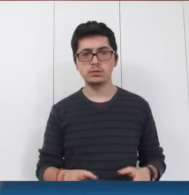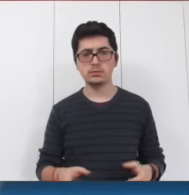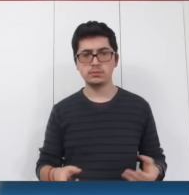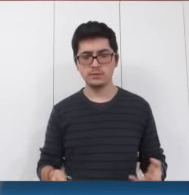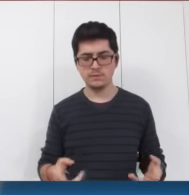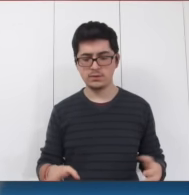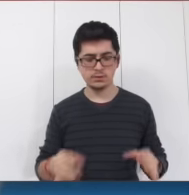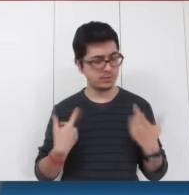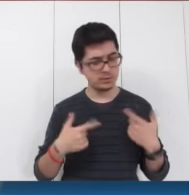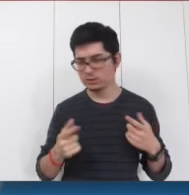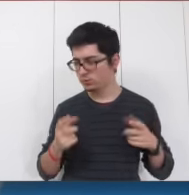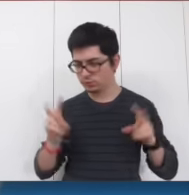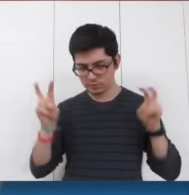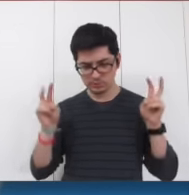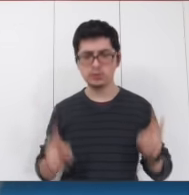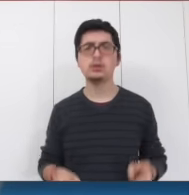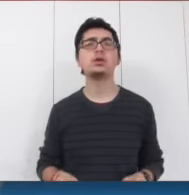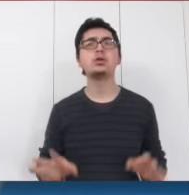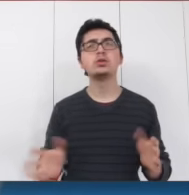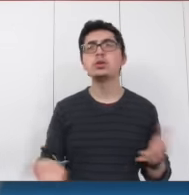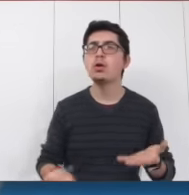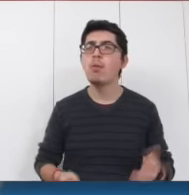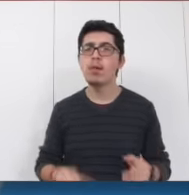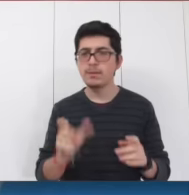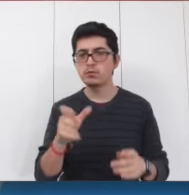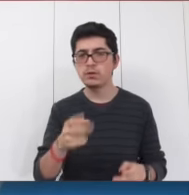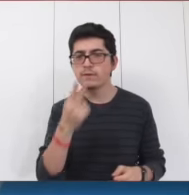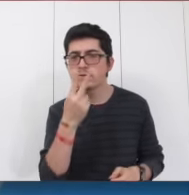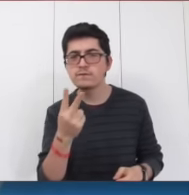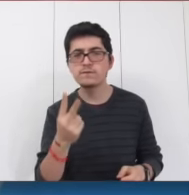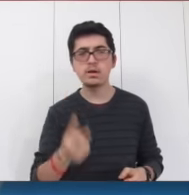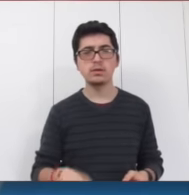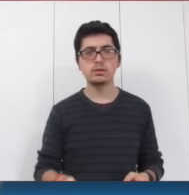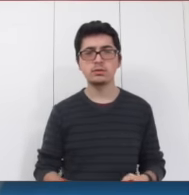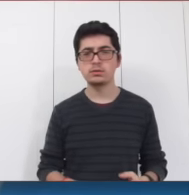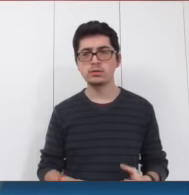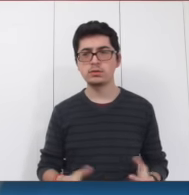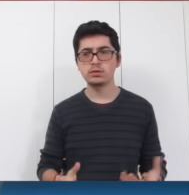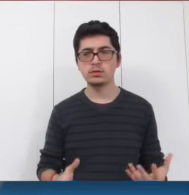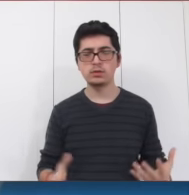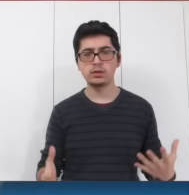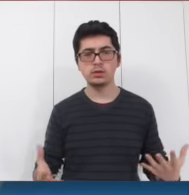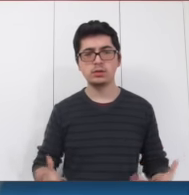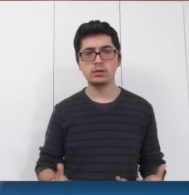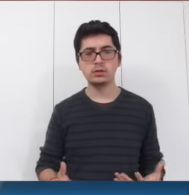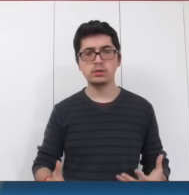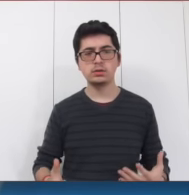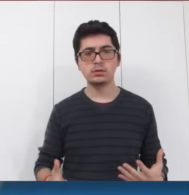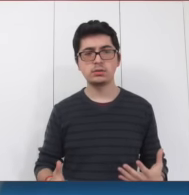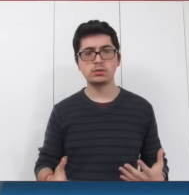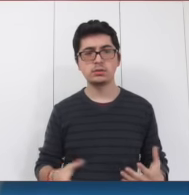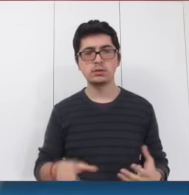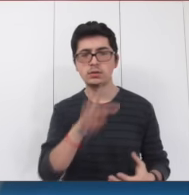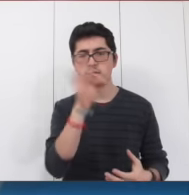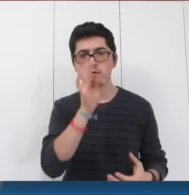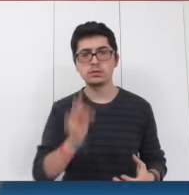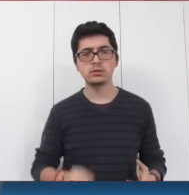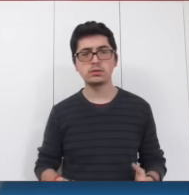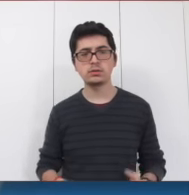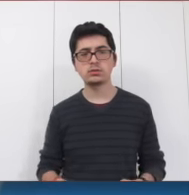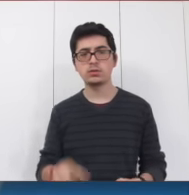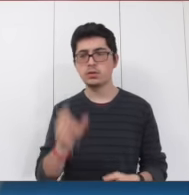que viene a tratar distintos temas sobre cómo la gente ve su orientación sexual, la sexualidad como tal y la forma en la que